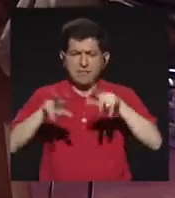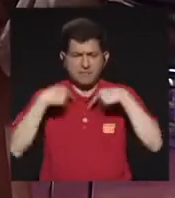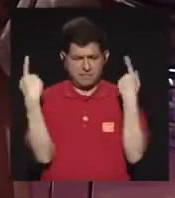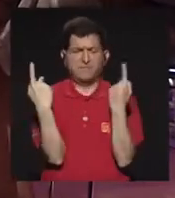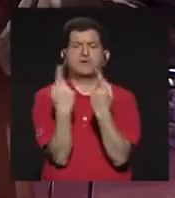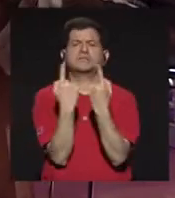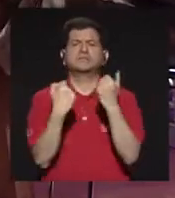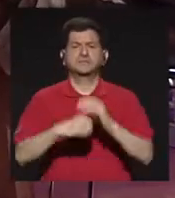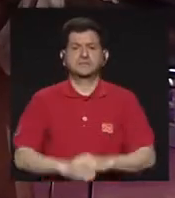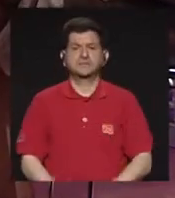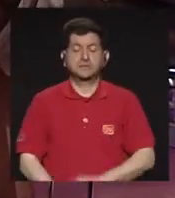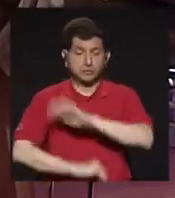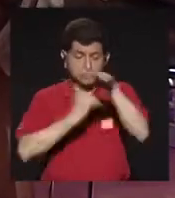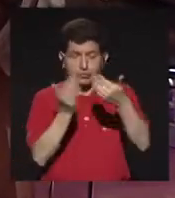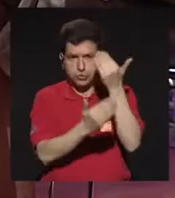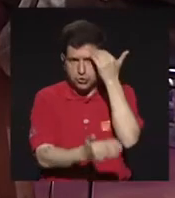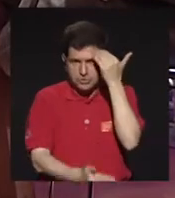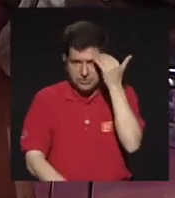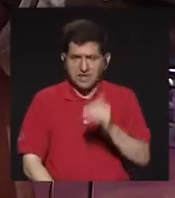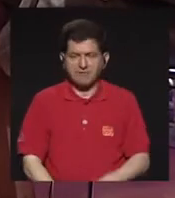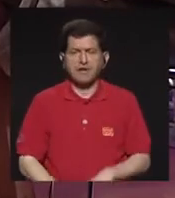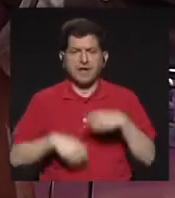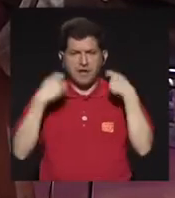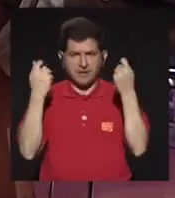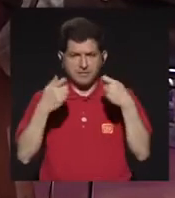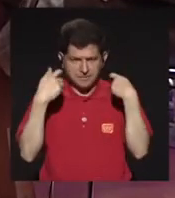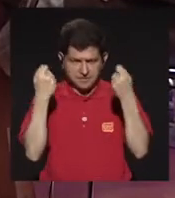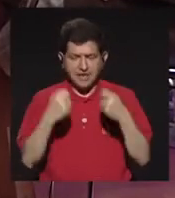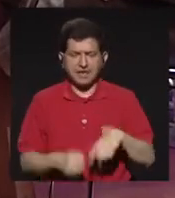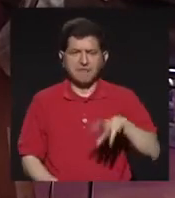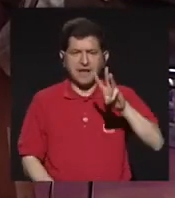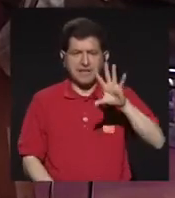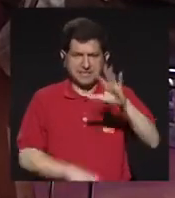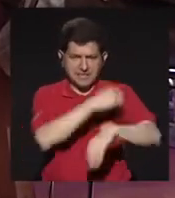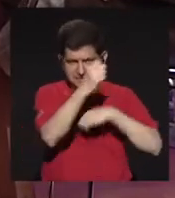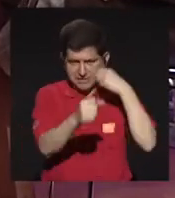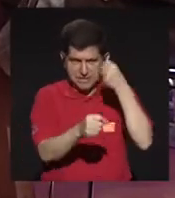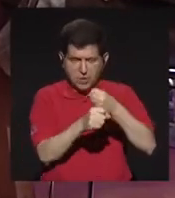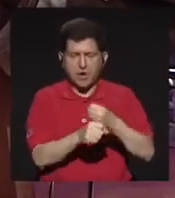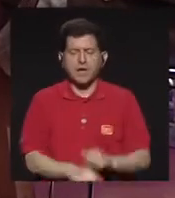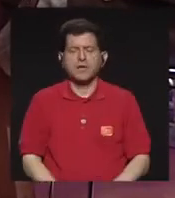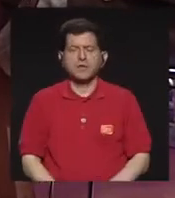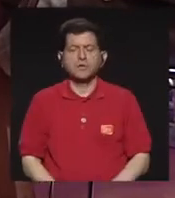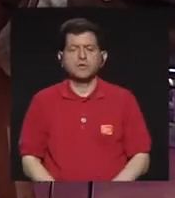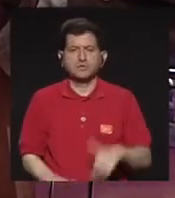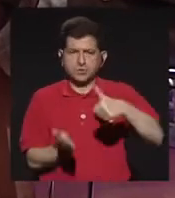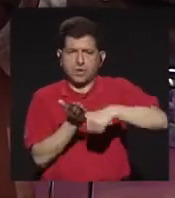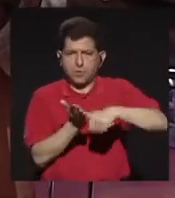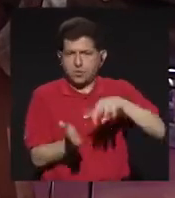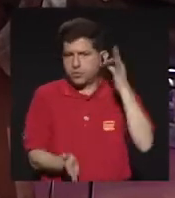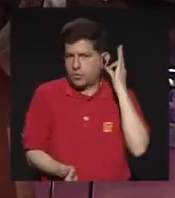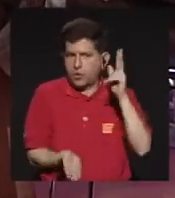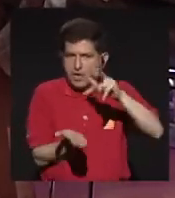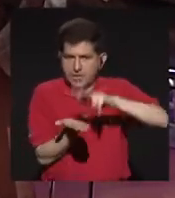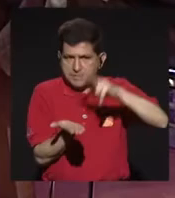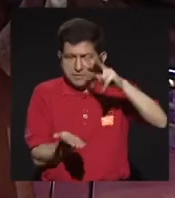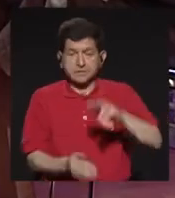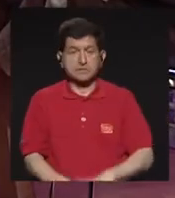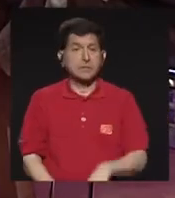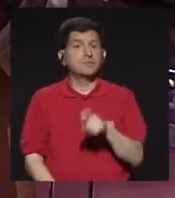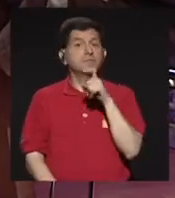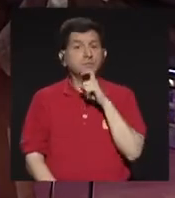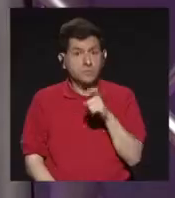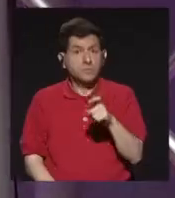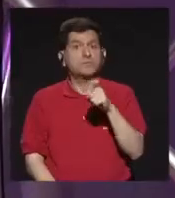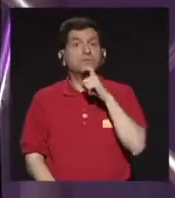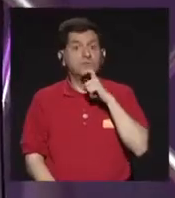partidos. Todas sabemos que estamos celebrando los 65 años del sufragio femenino. Vean qué difícil que nos